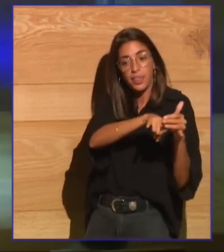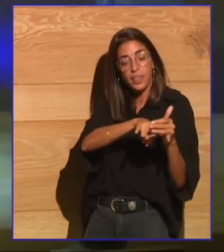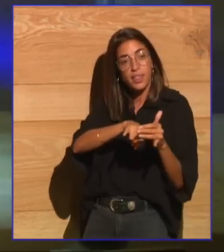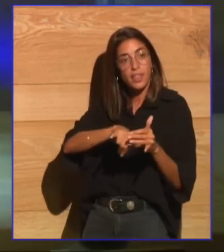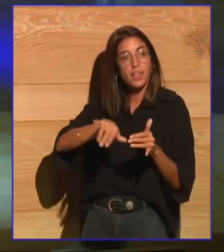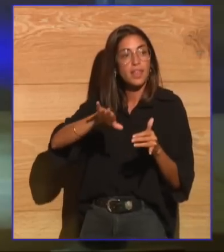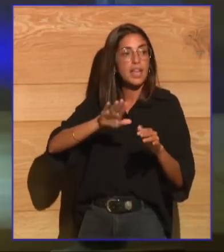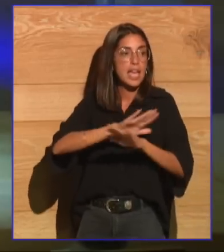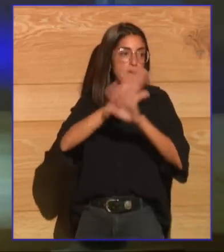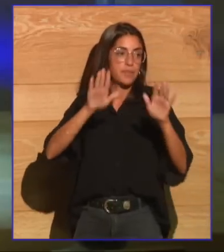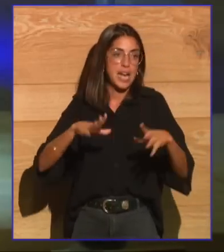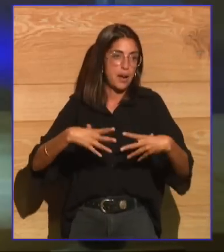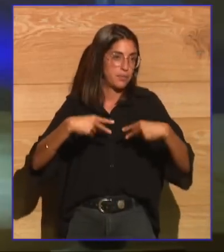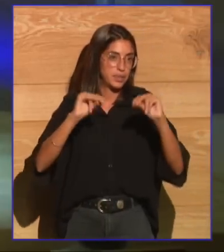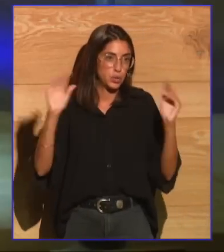música